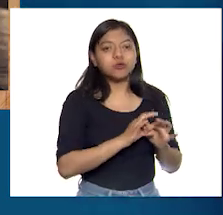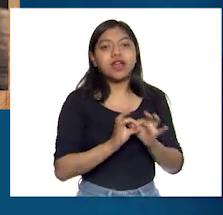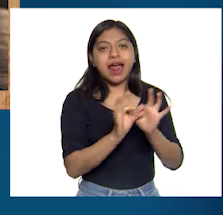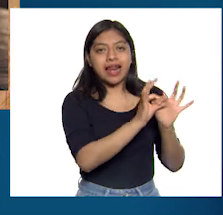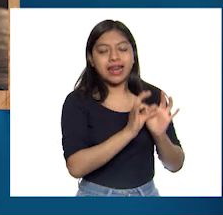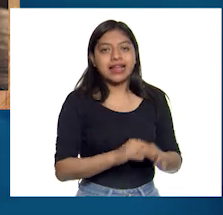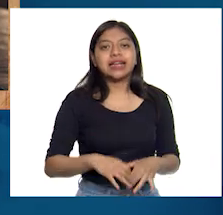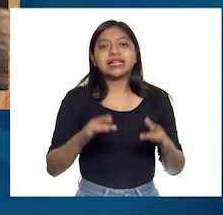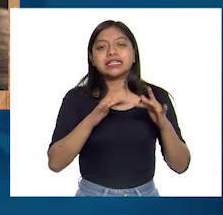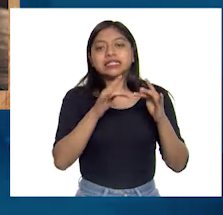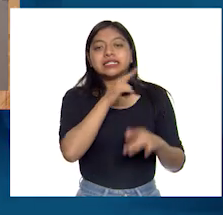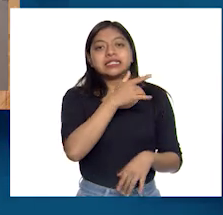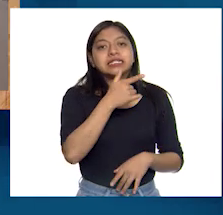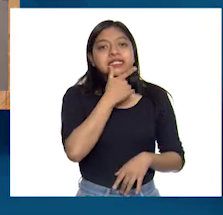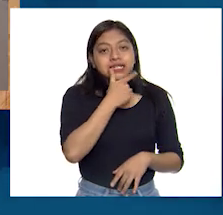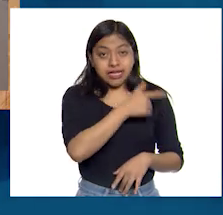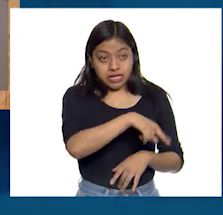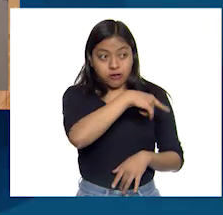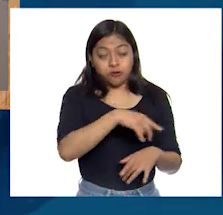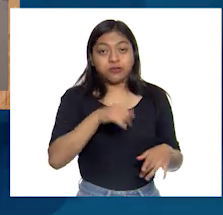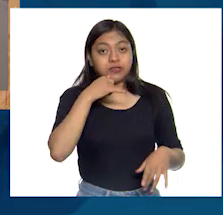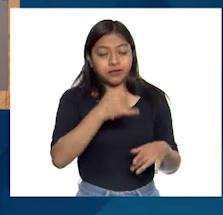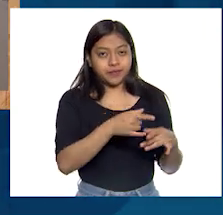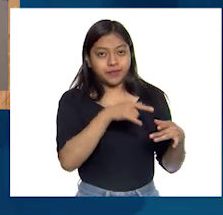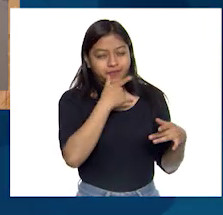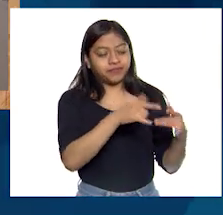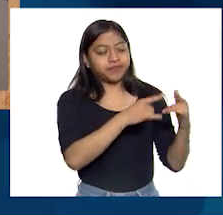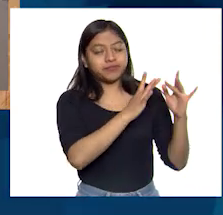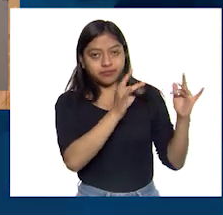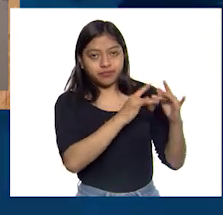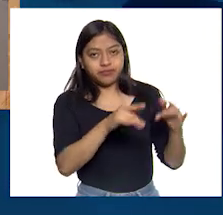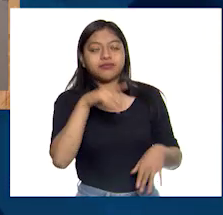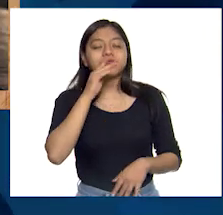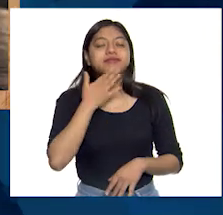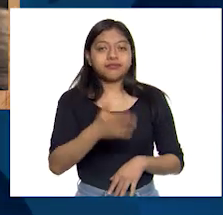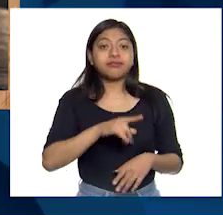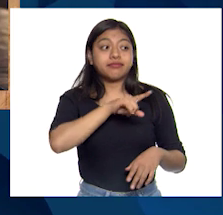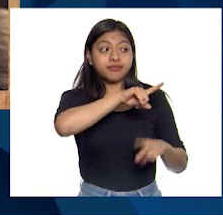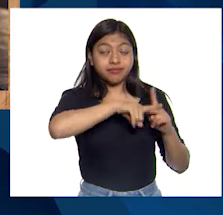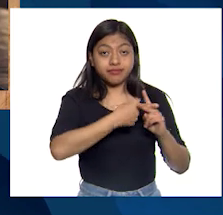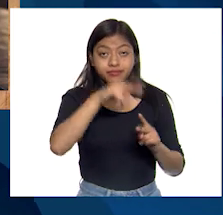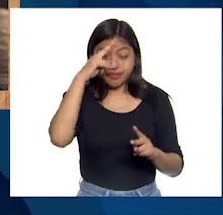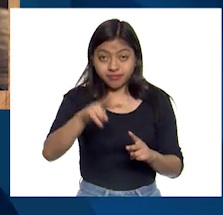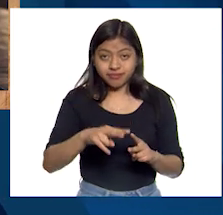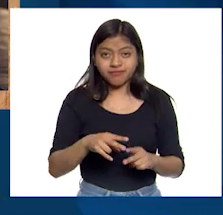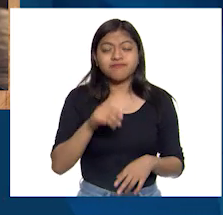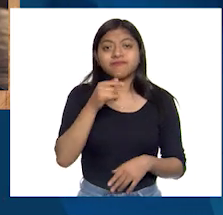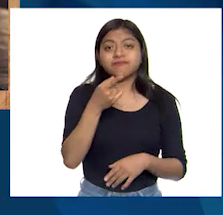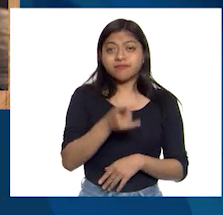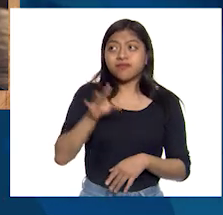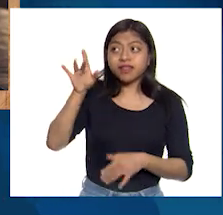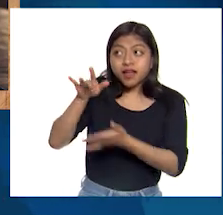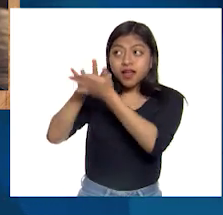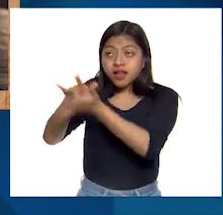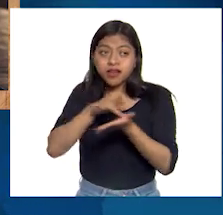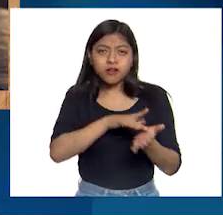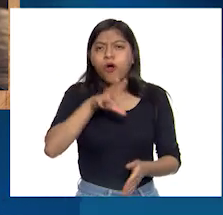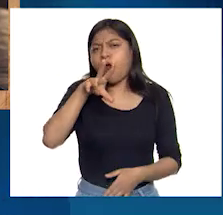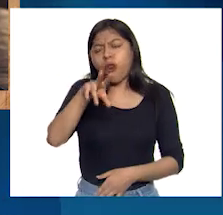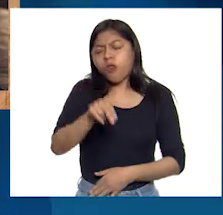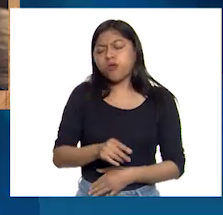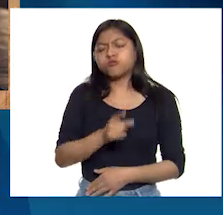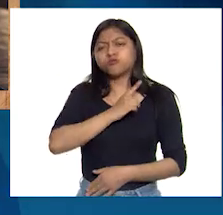por Francia, y a los cuales sumaría Estados Unidos. Si bien la postura inicial de México fue de neutralidad, fue